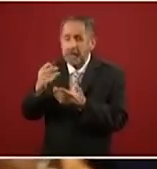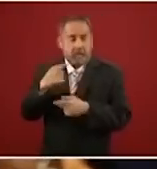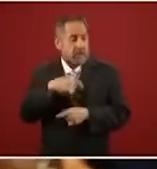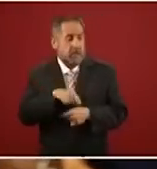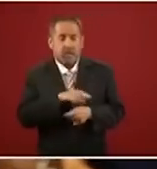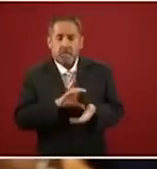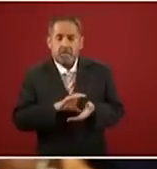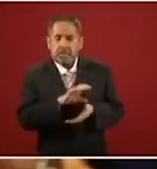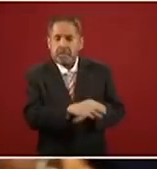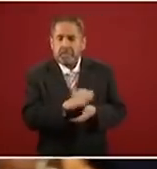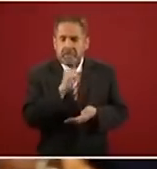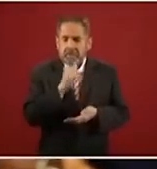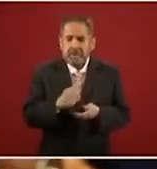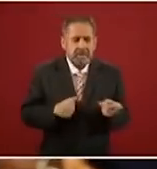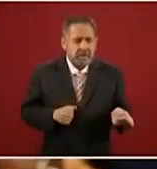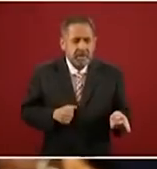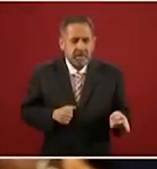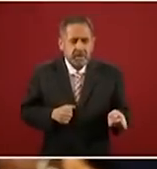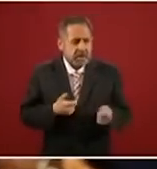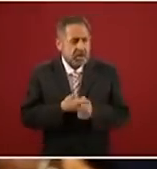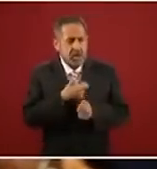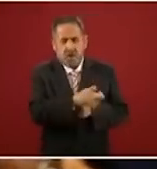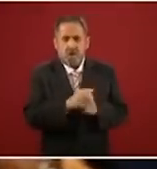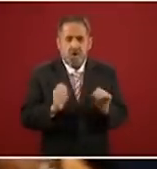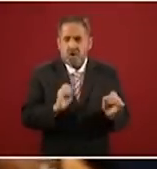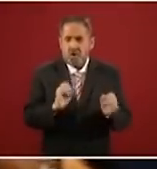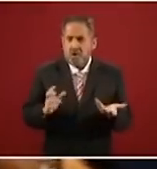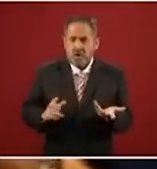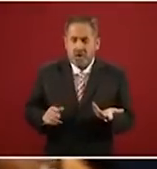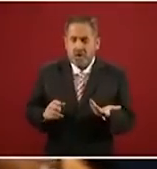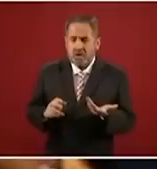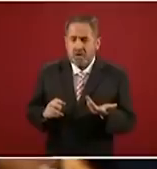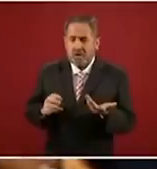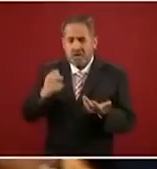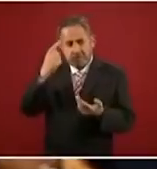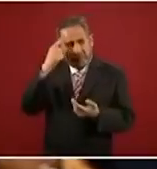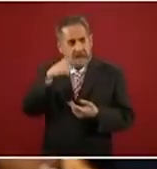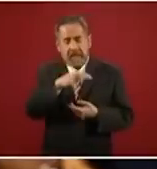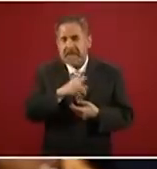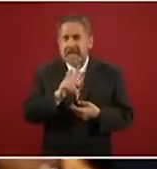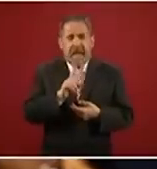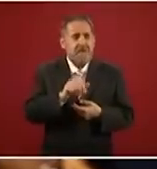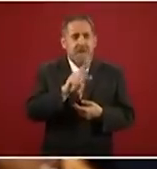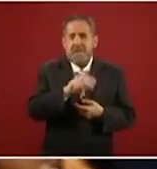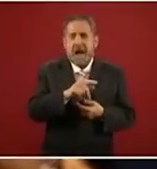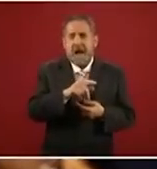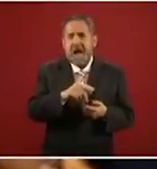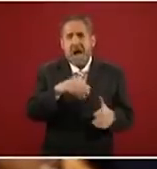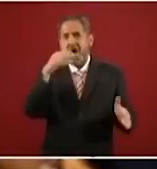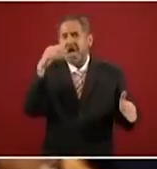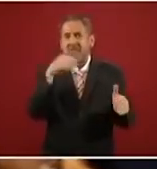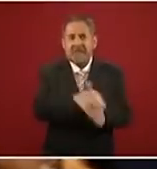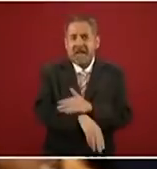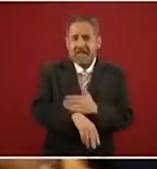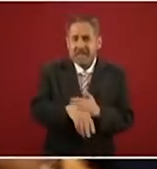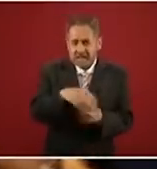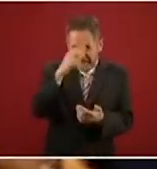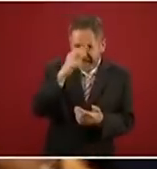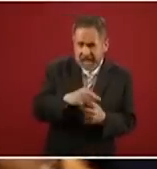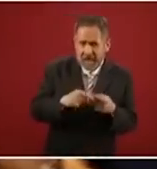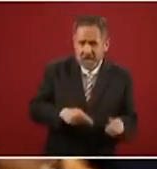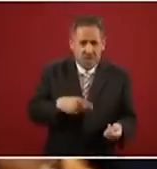o la falta de pagos hasta niveles ya casi de quiebra de estos empresarios mexicanos